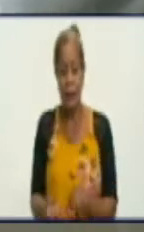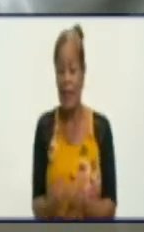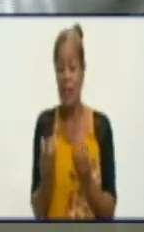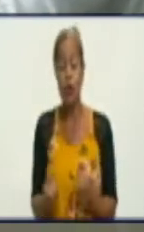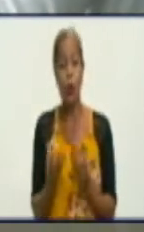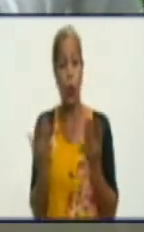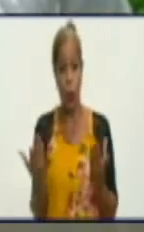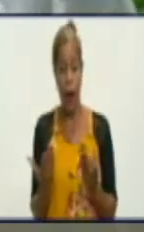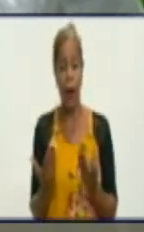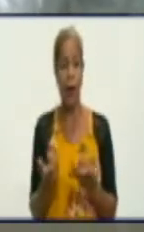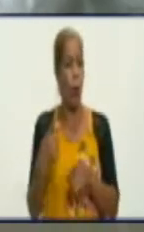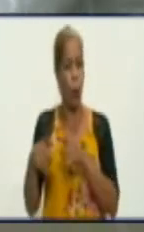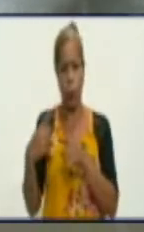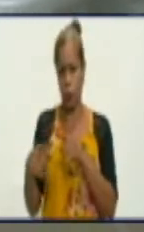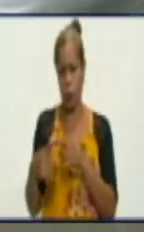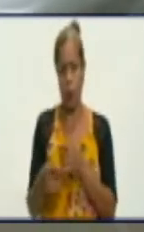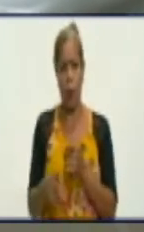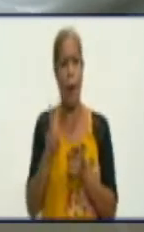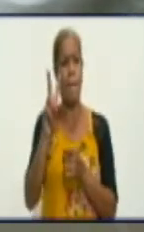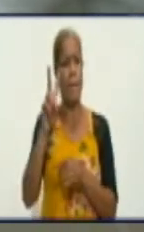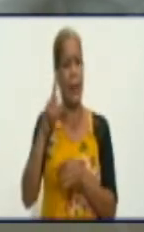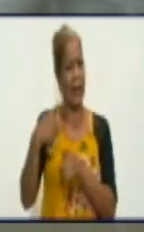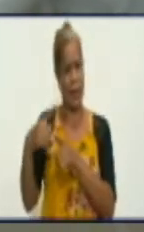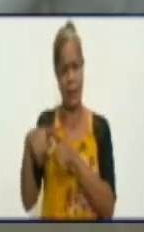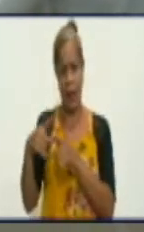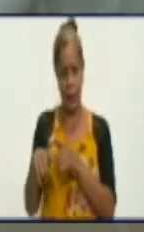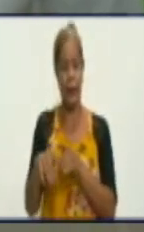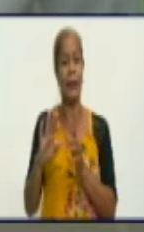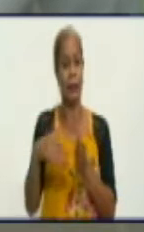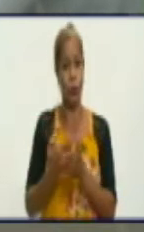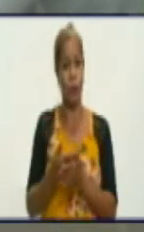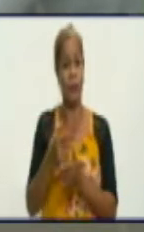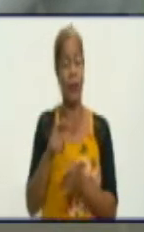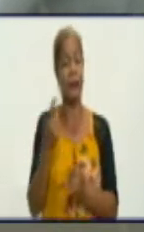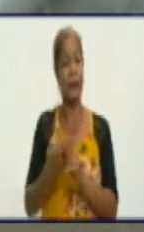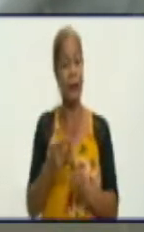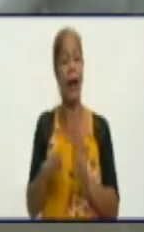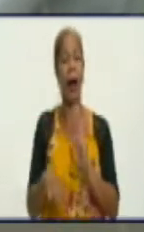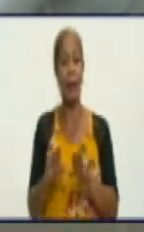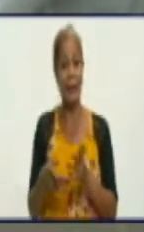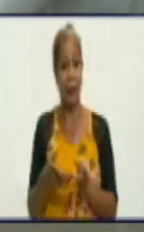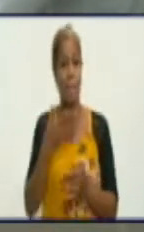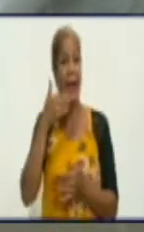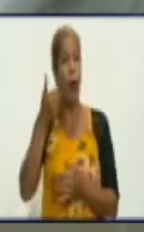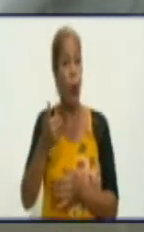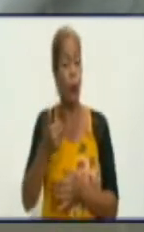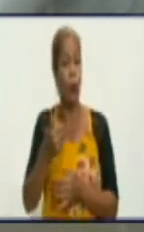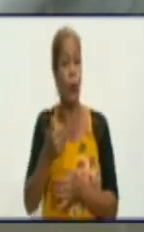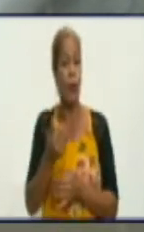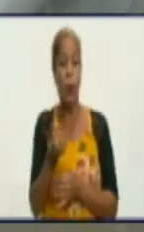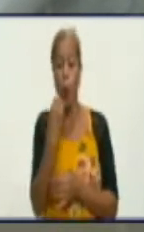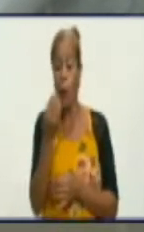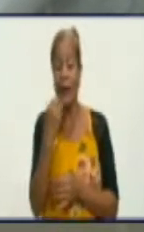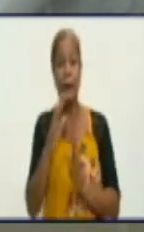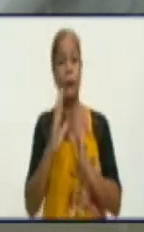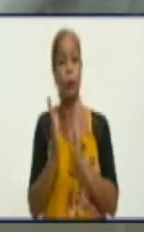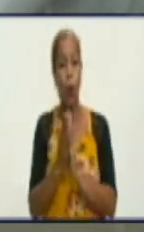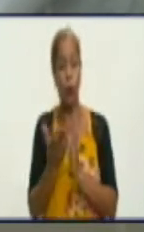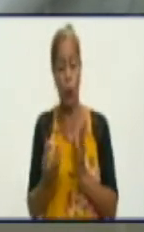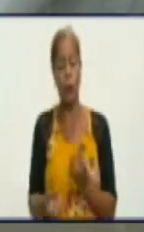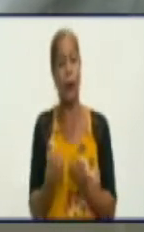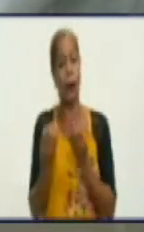supuesto. Directamente con la hipertensión, porque entre más natural usted coma, ingiera